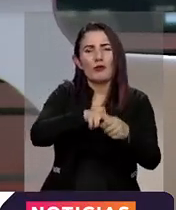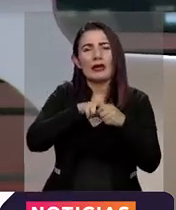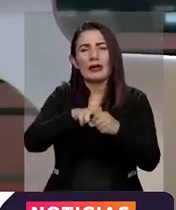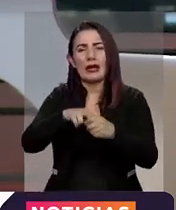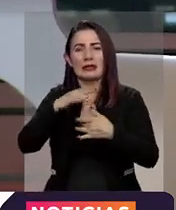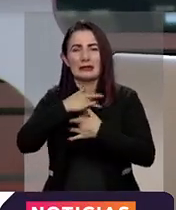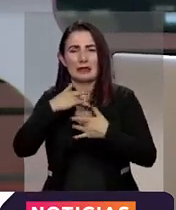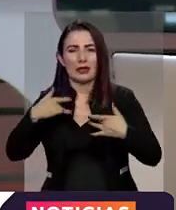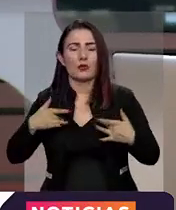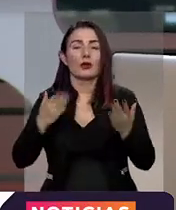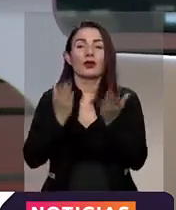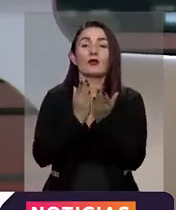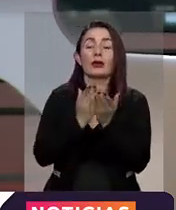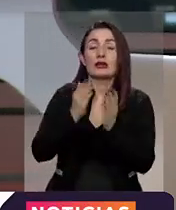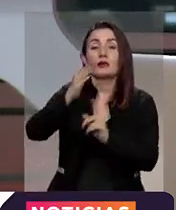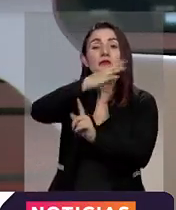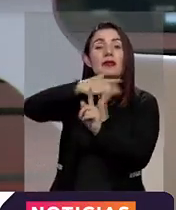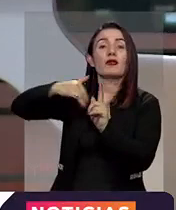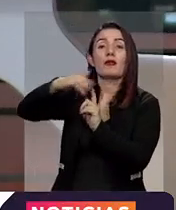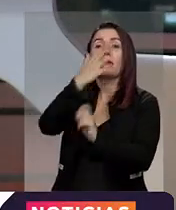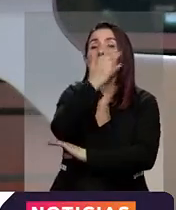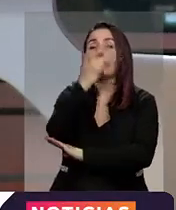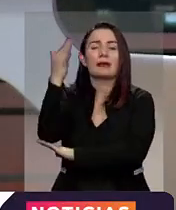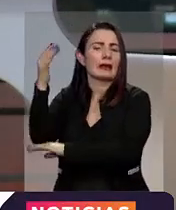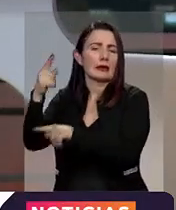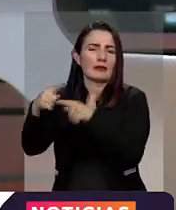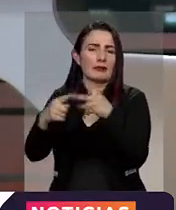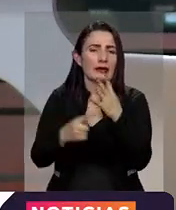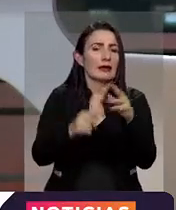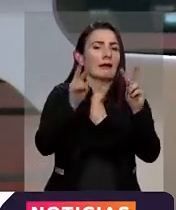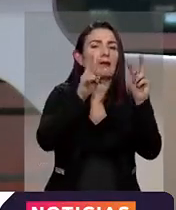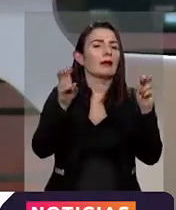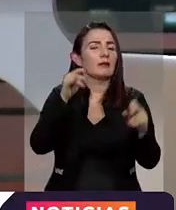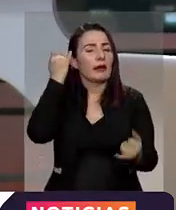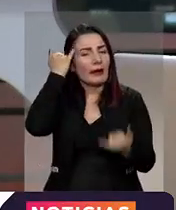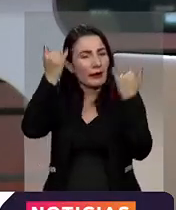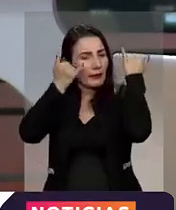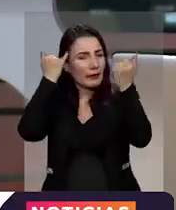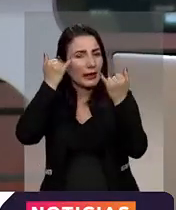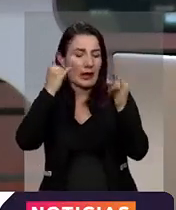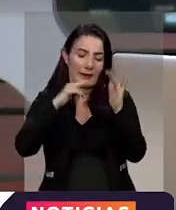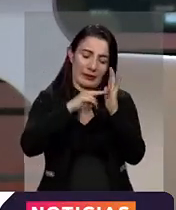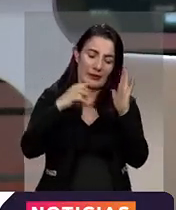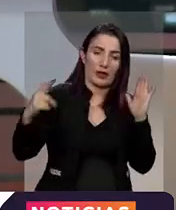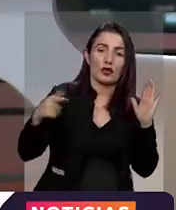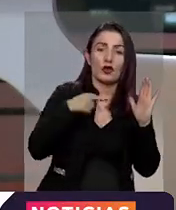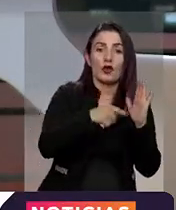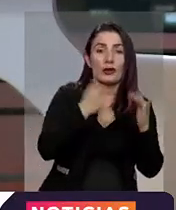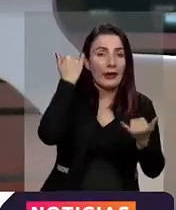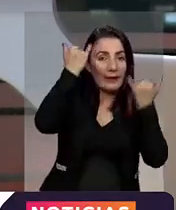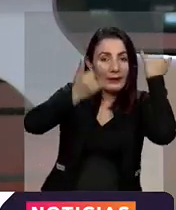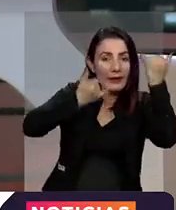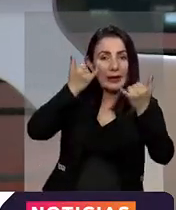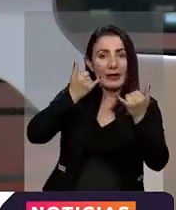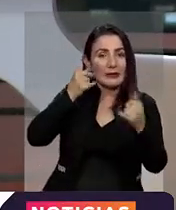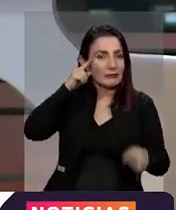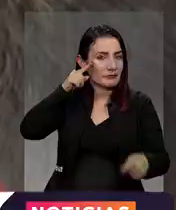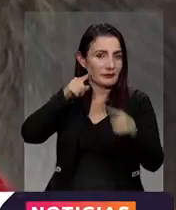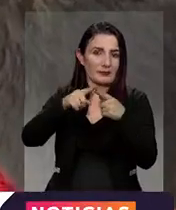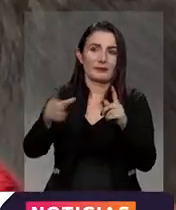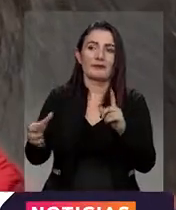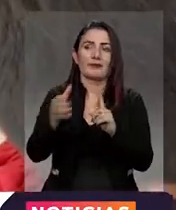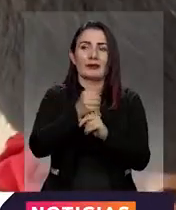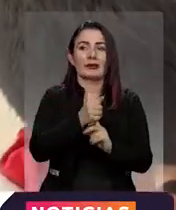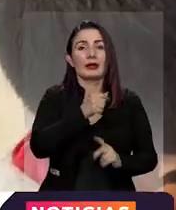la educación o el medio ambiente, entre otros temas. Las ideas deben centrarse en el uso de la tecnología e innovación para así conseguirlo.